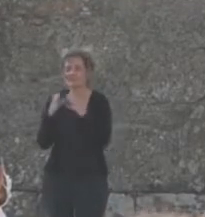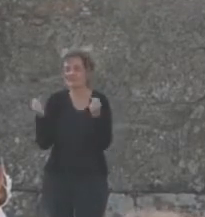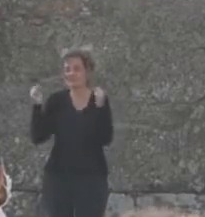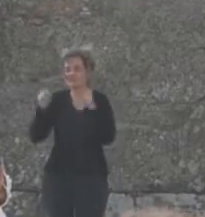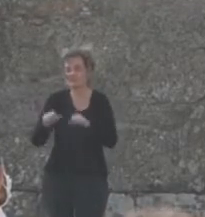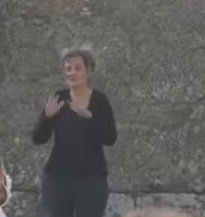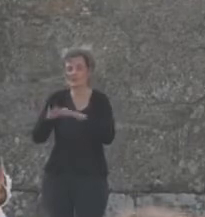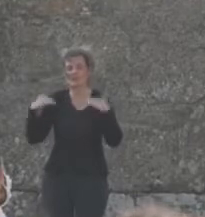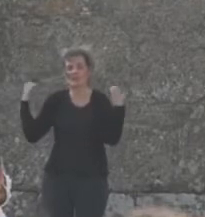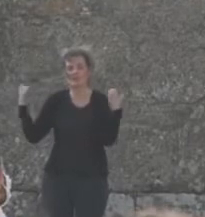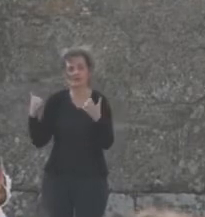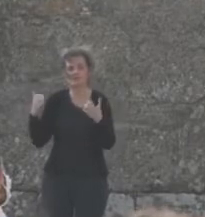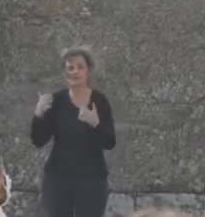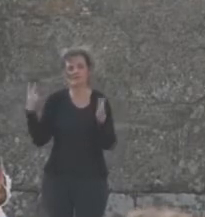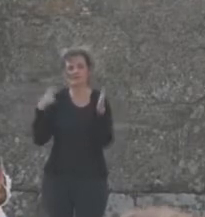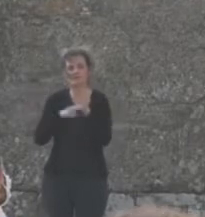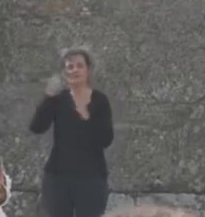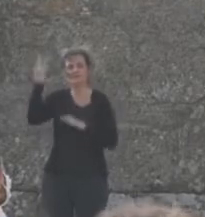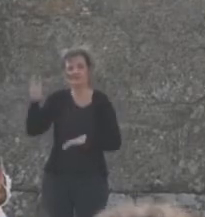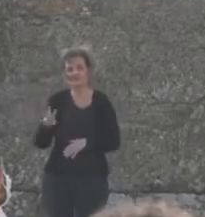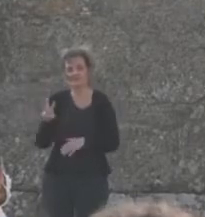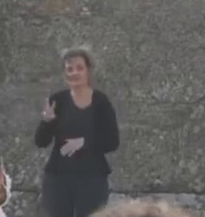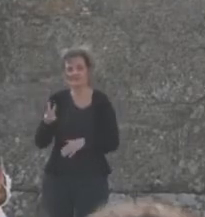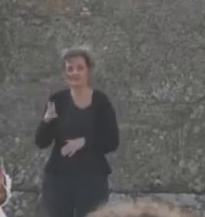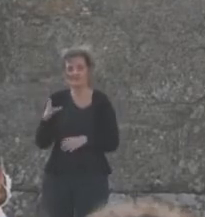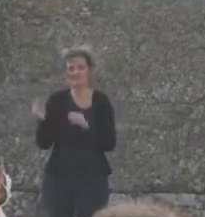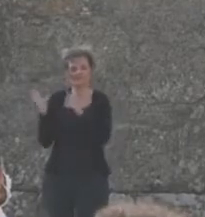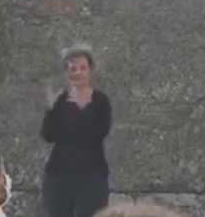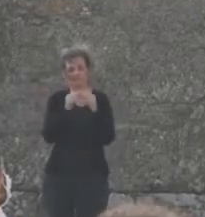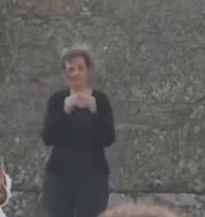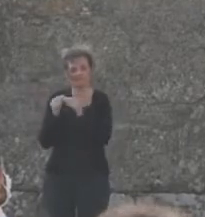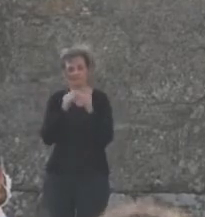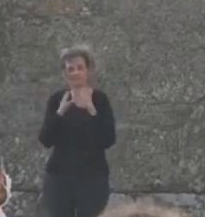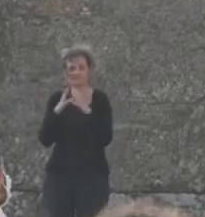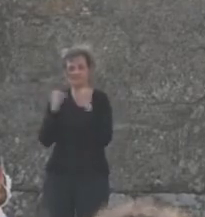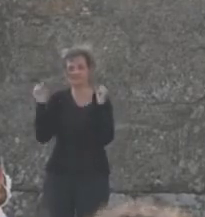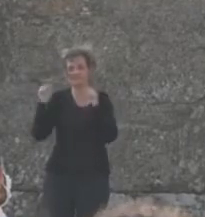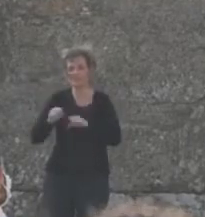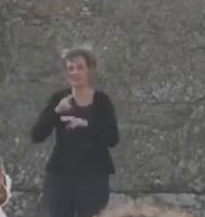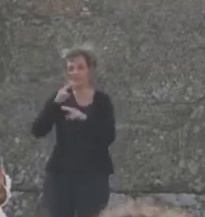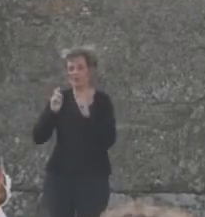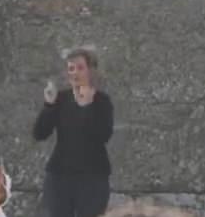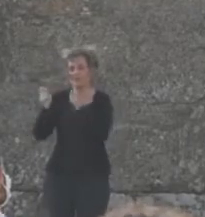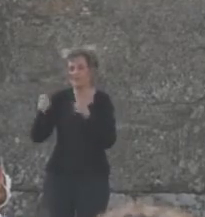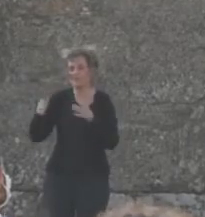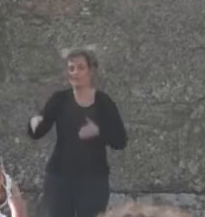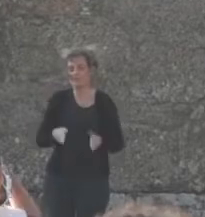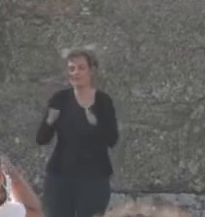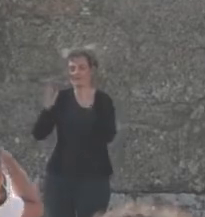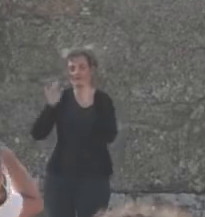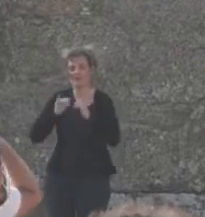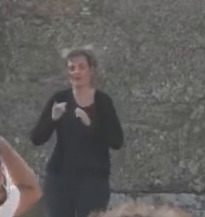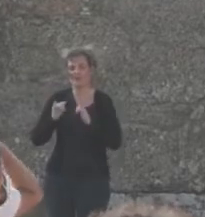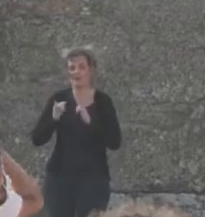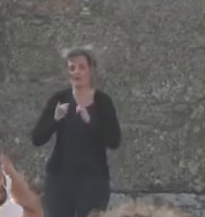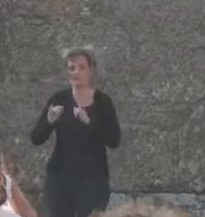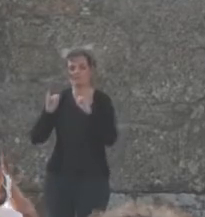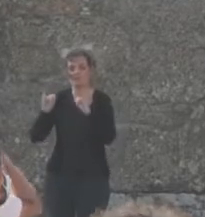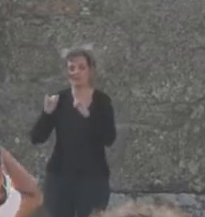do pleno da corporación no 2003 por unanimidade, acorda o nome do paseo marítimo para o alcalde Antonio